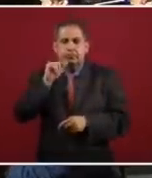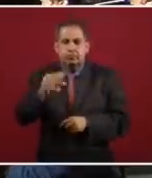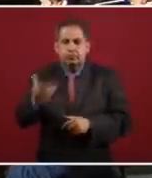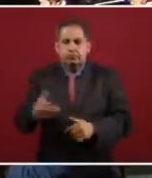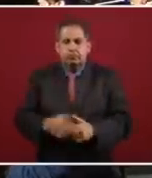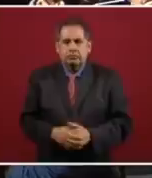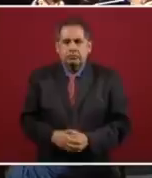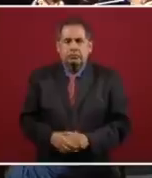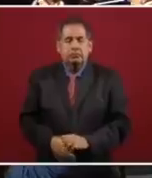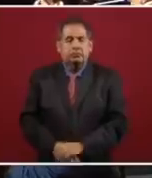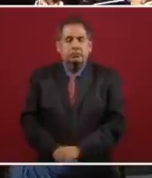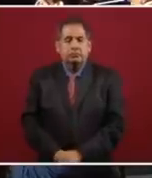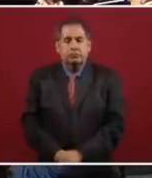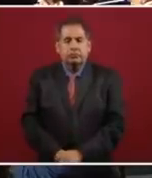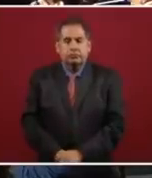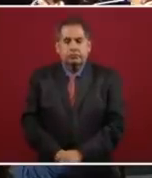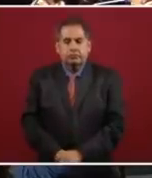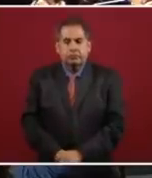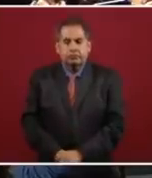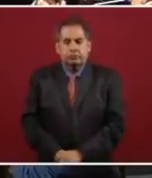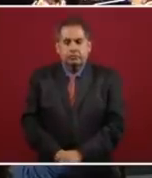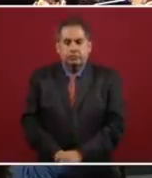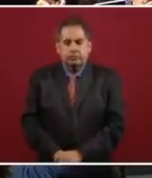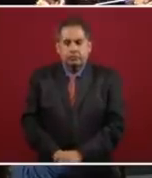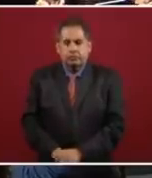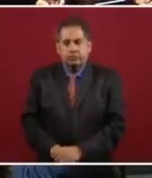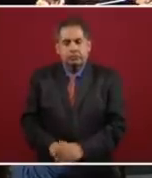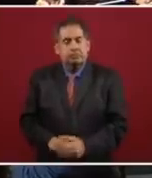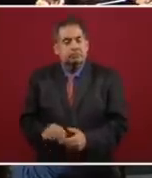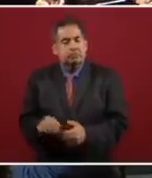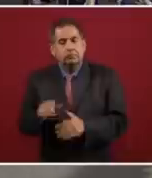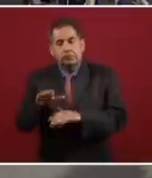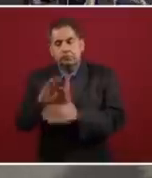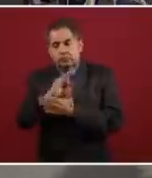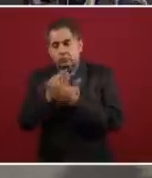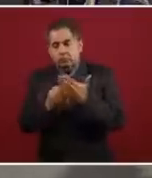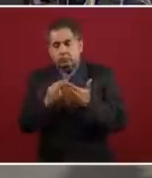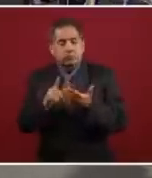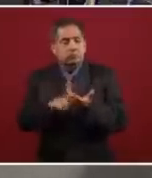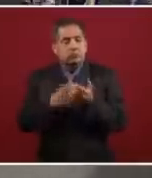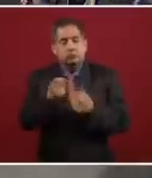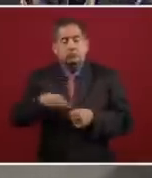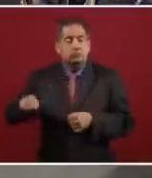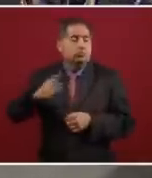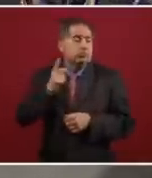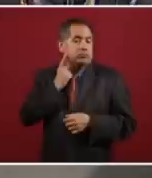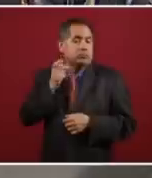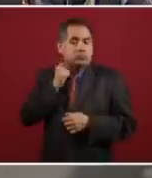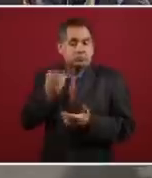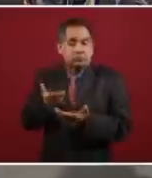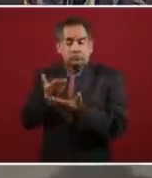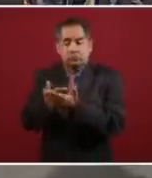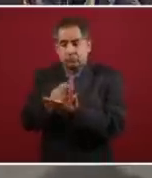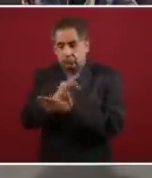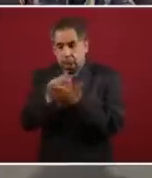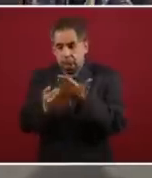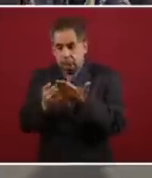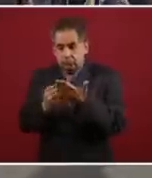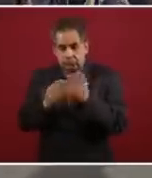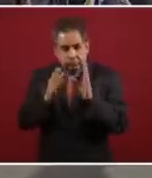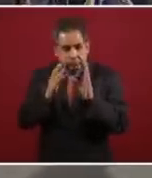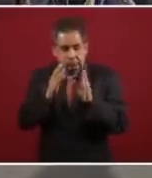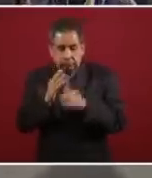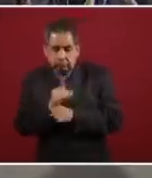precisión sobre el tema de las factureras. A ver. Y la decisión que tomaron los legisladores a propuesta de usted de utilizar el espionaje